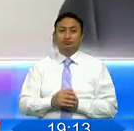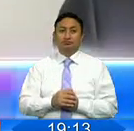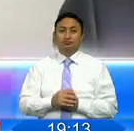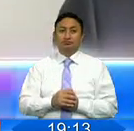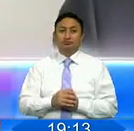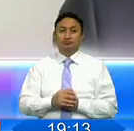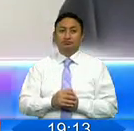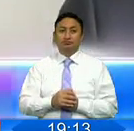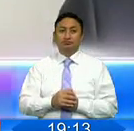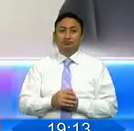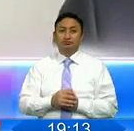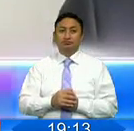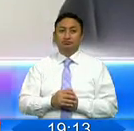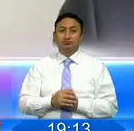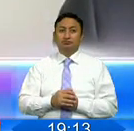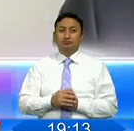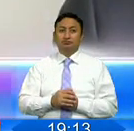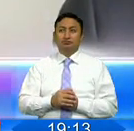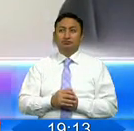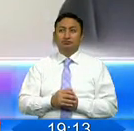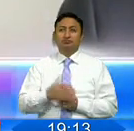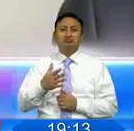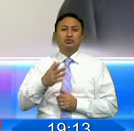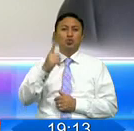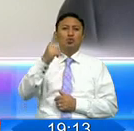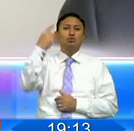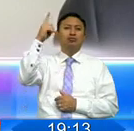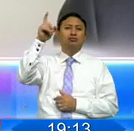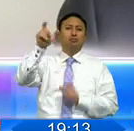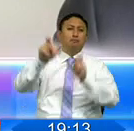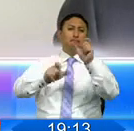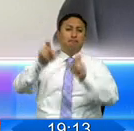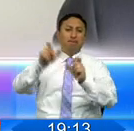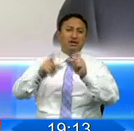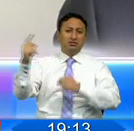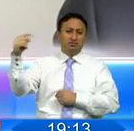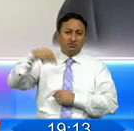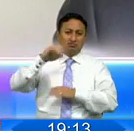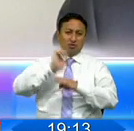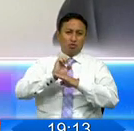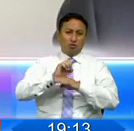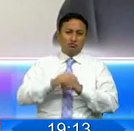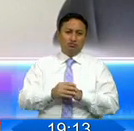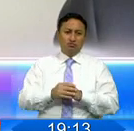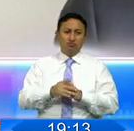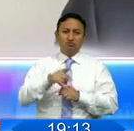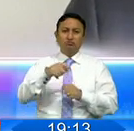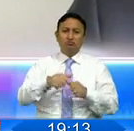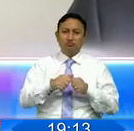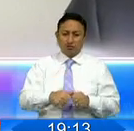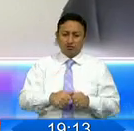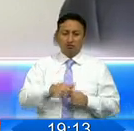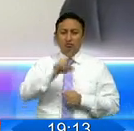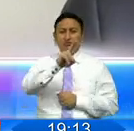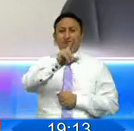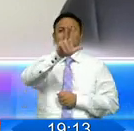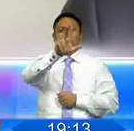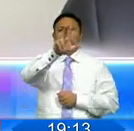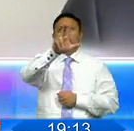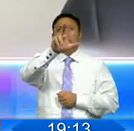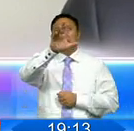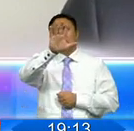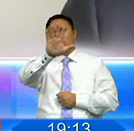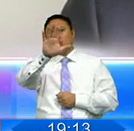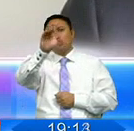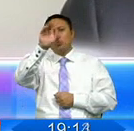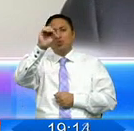una llegada de aproximadamente un millón de personas, de los cuales en el Ecuador hasta este momento se han quedado 230.000 a